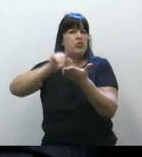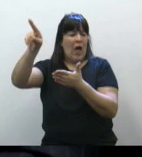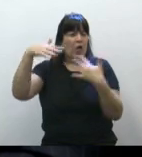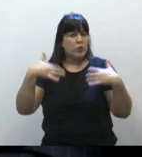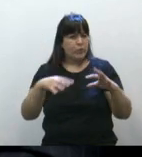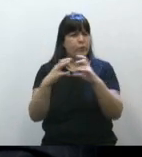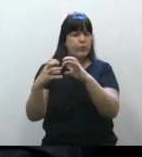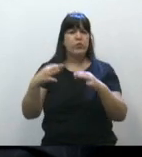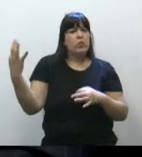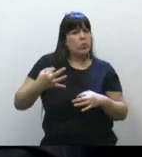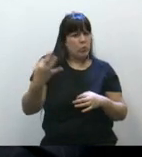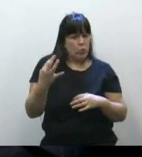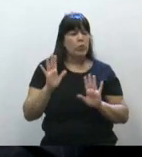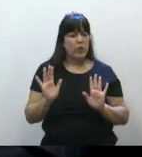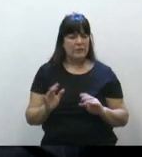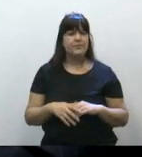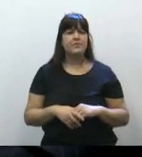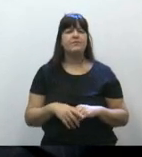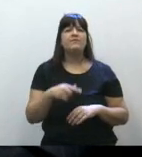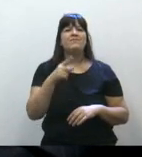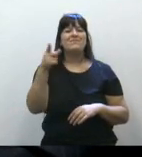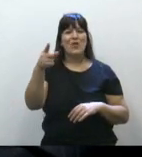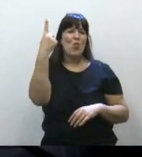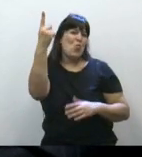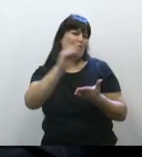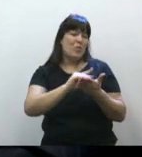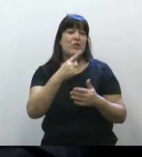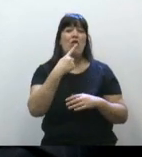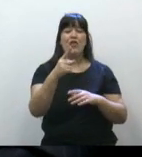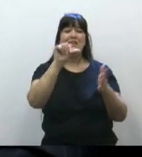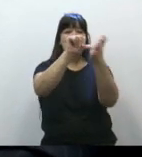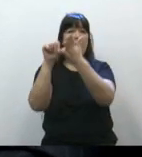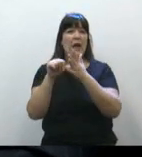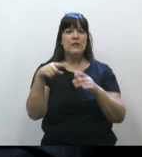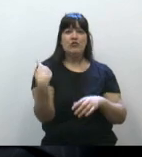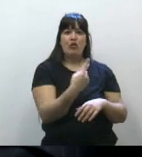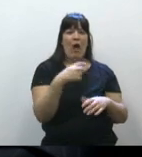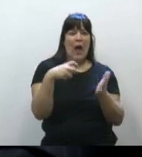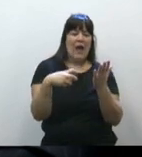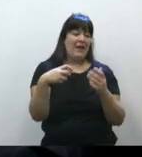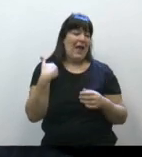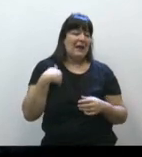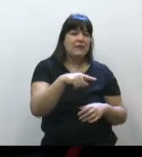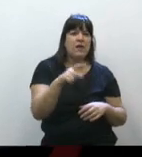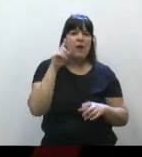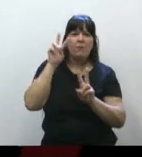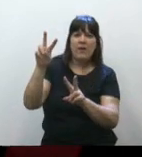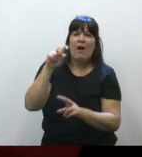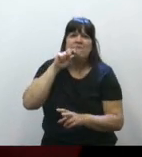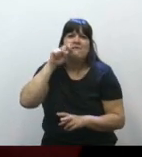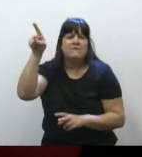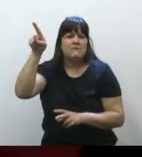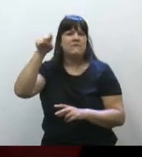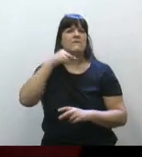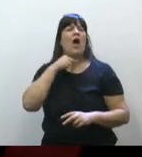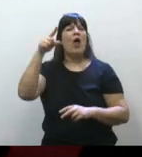de buen nivel que mencionaba que los países modernos que todos y envidiamos que siempre ponemos como ejemplo de